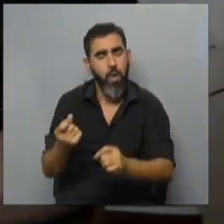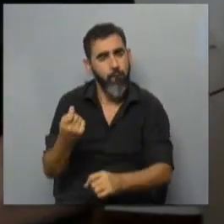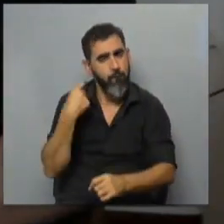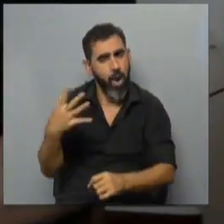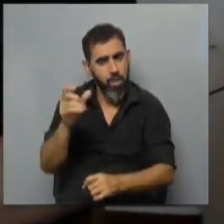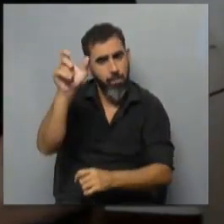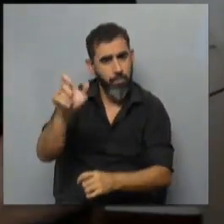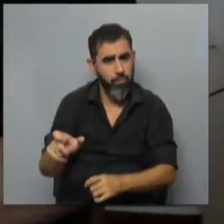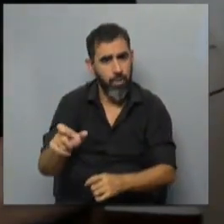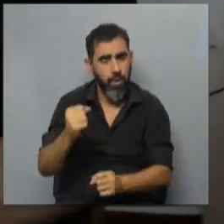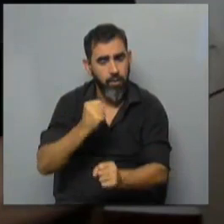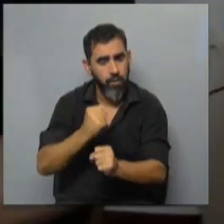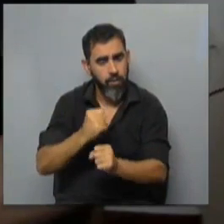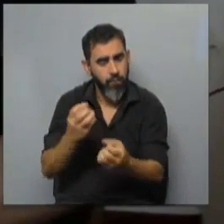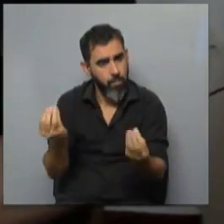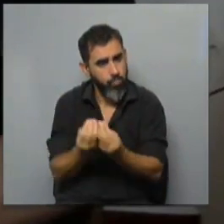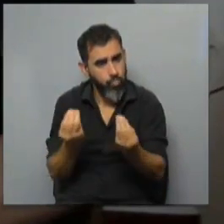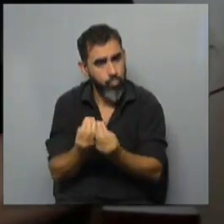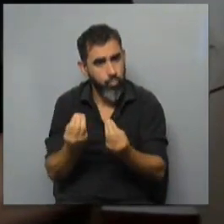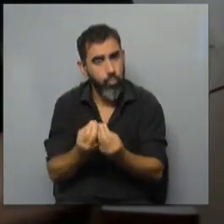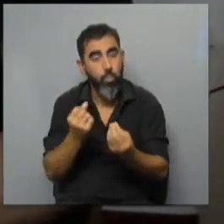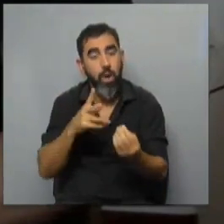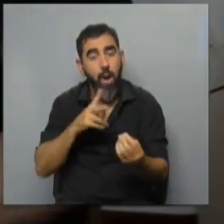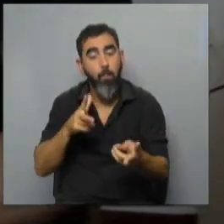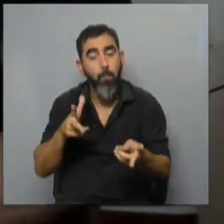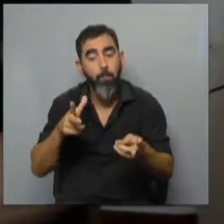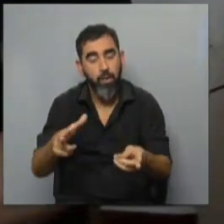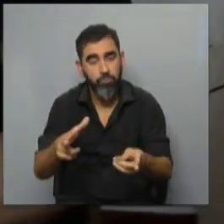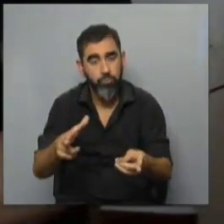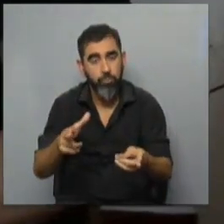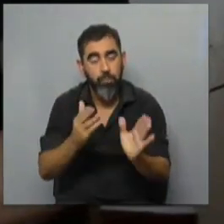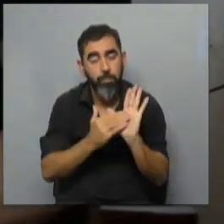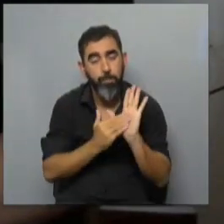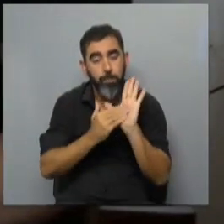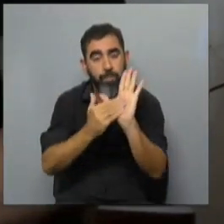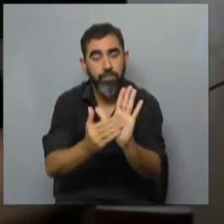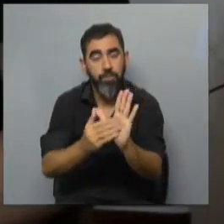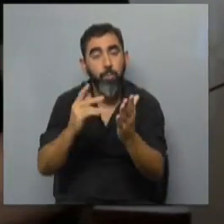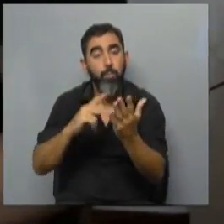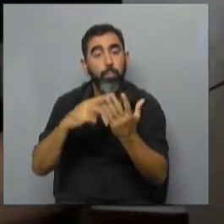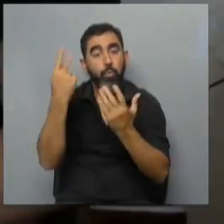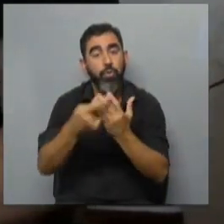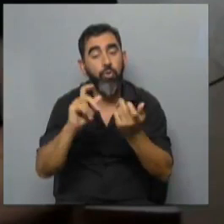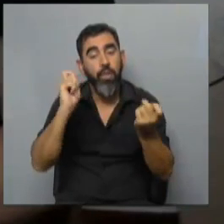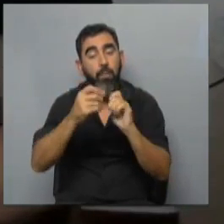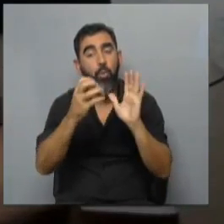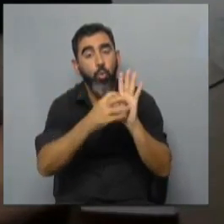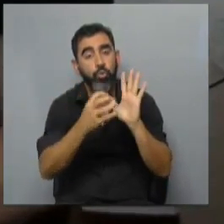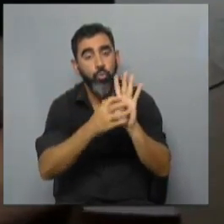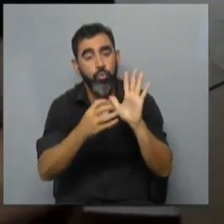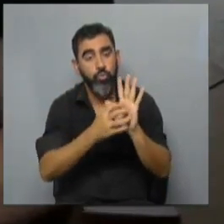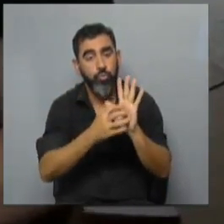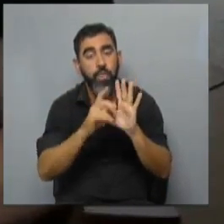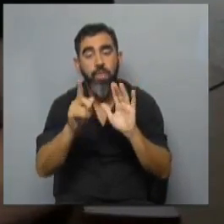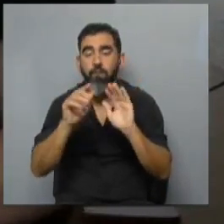que están trabajando muchísimo porque tienen un plazo fijo para poder entonces presentar sus proyectos de cambio la constitución que tiene